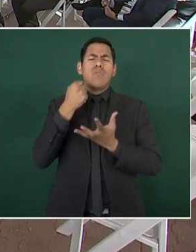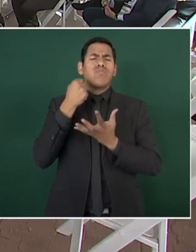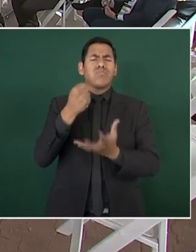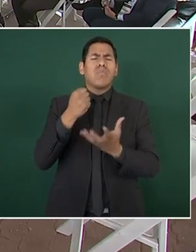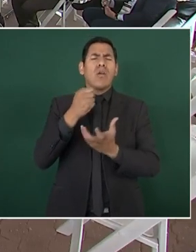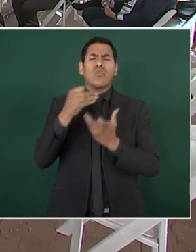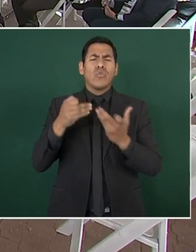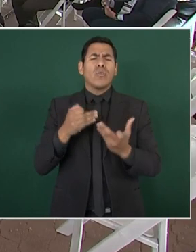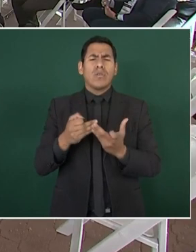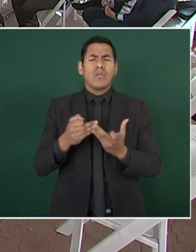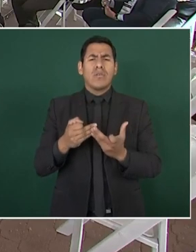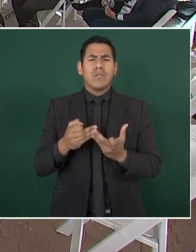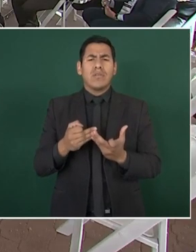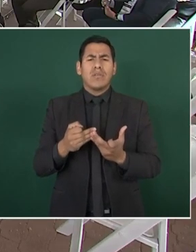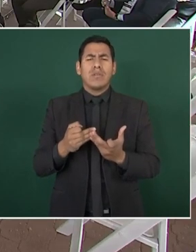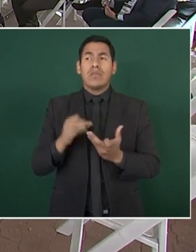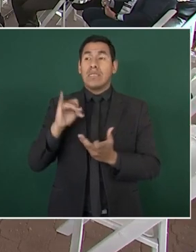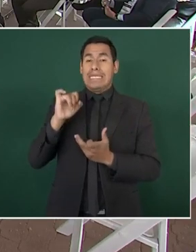Sí.